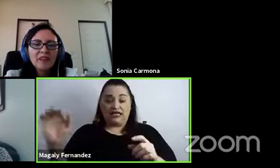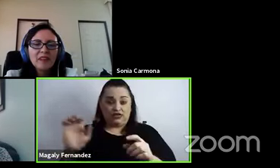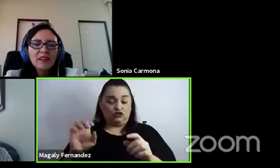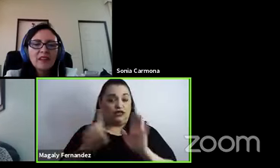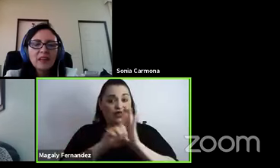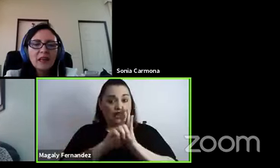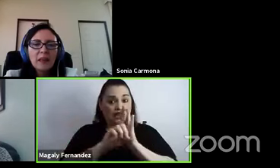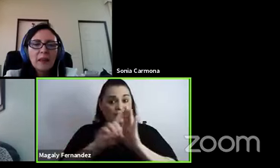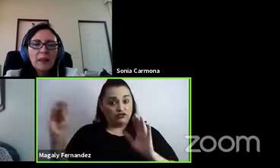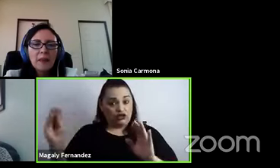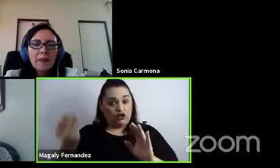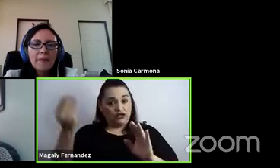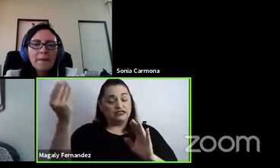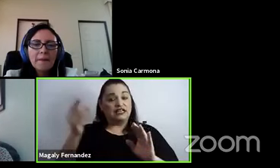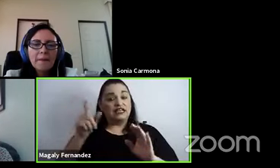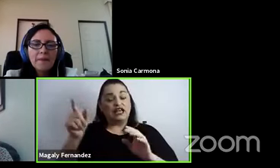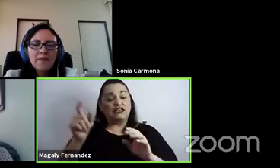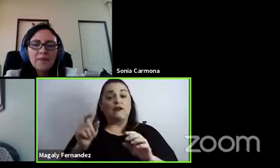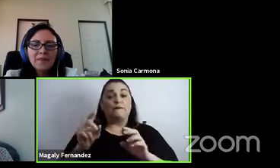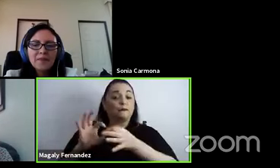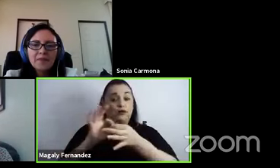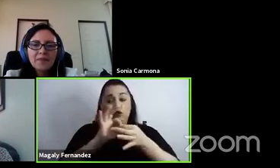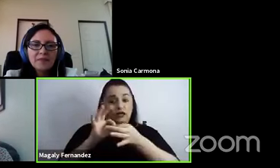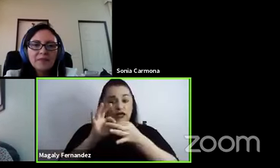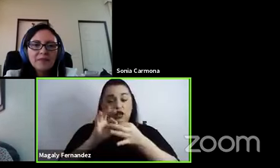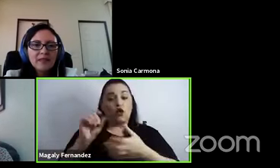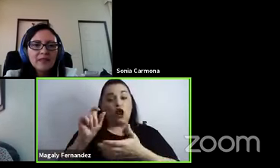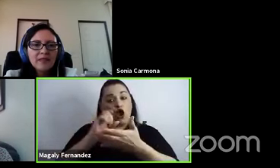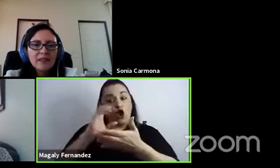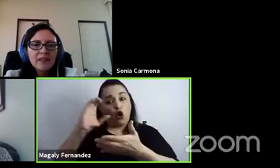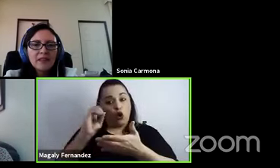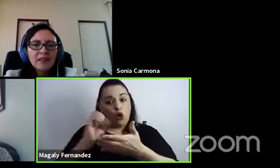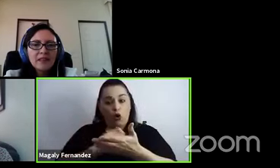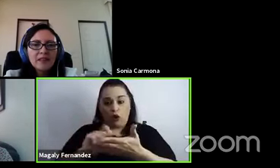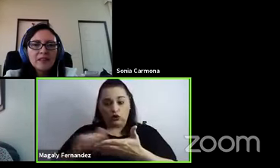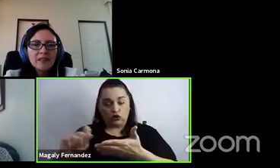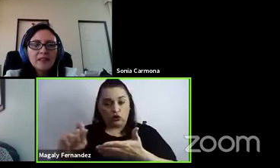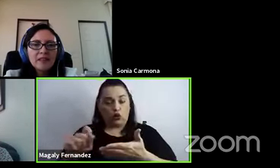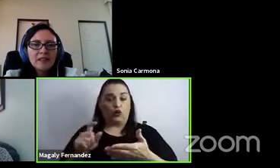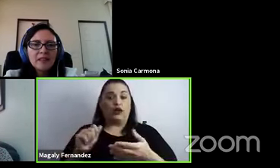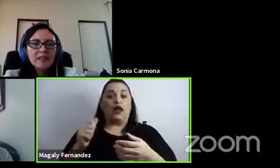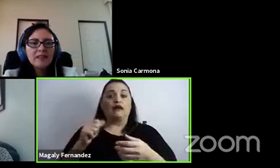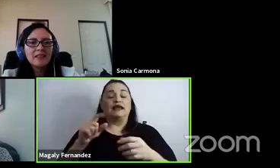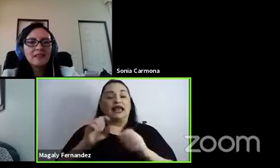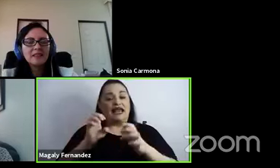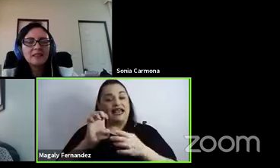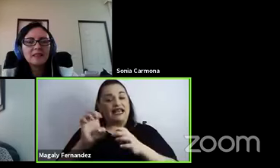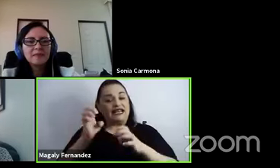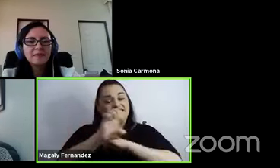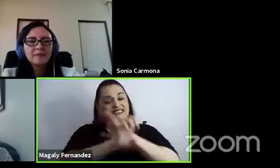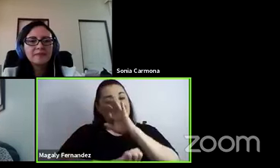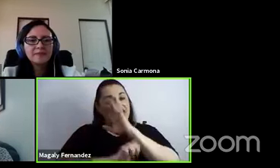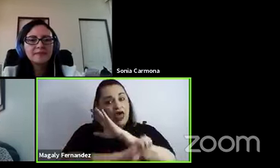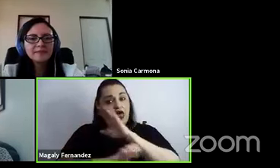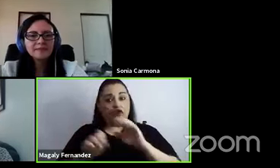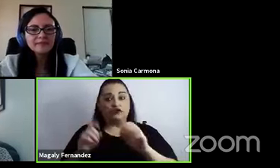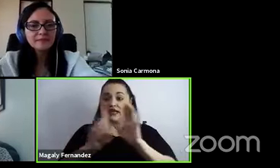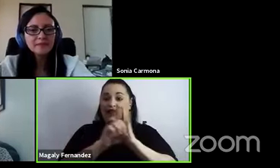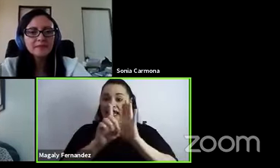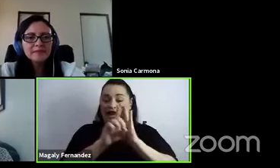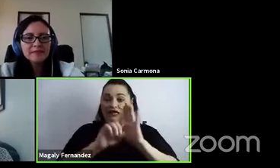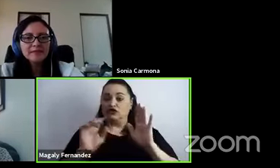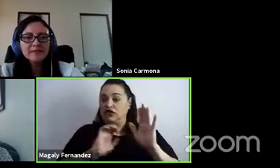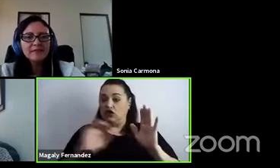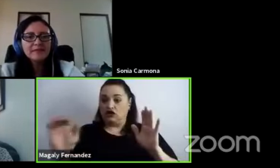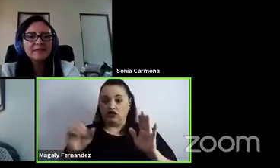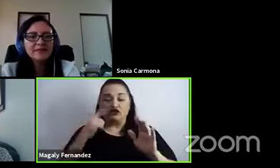Es coordinadora y coautora del capítulo de salud del 8º informe sobre el estado de los derechos de la niñez y la adolescencia en Costa Rica y